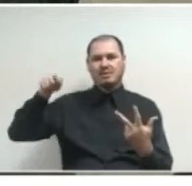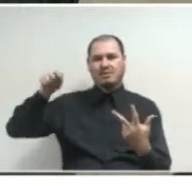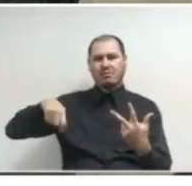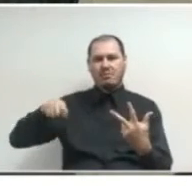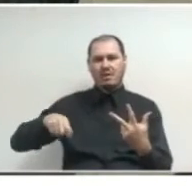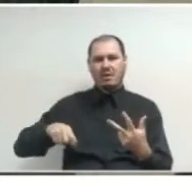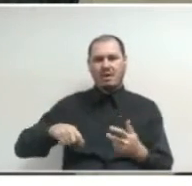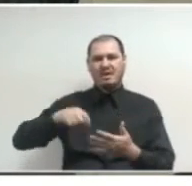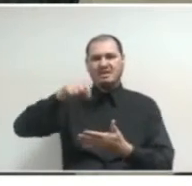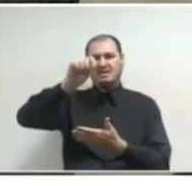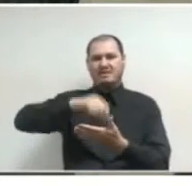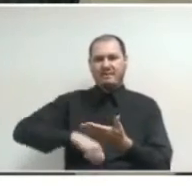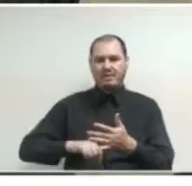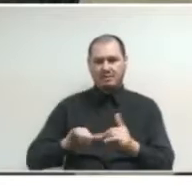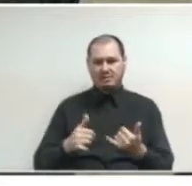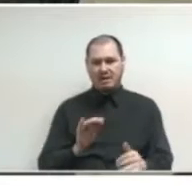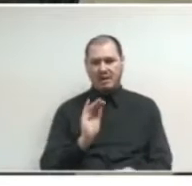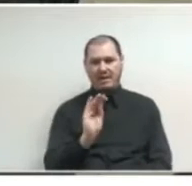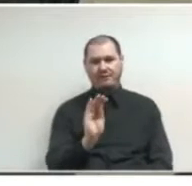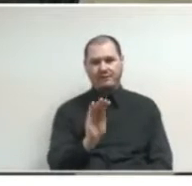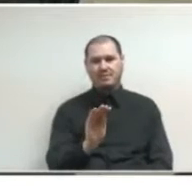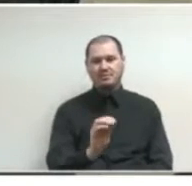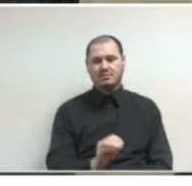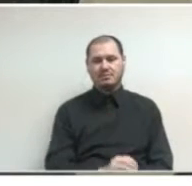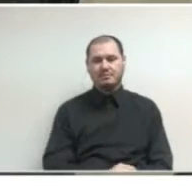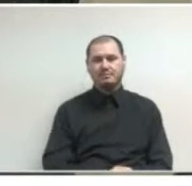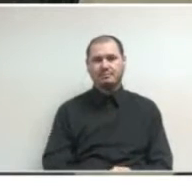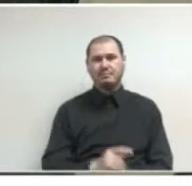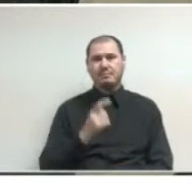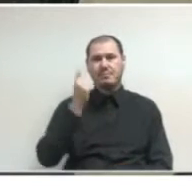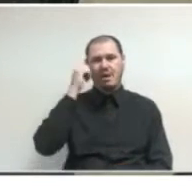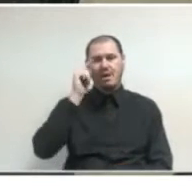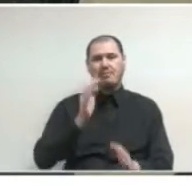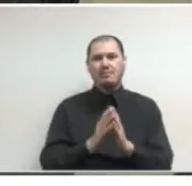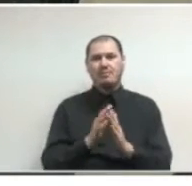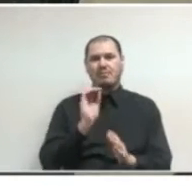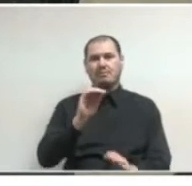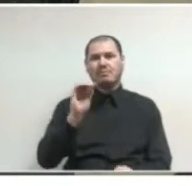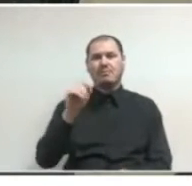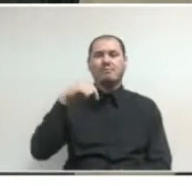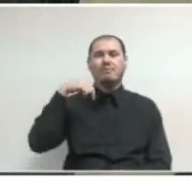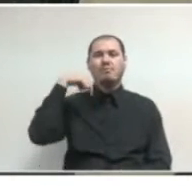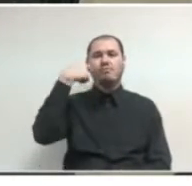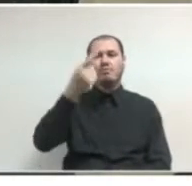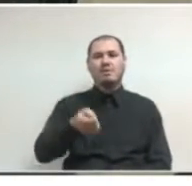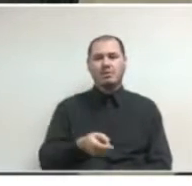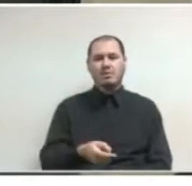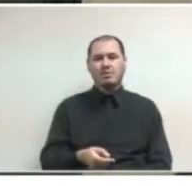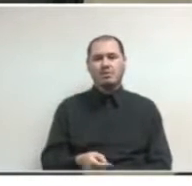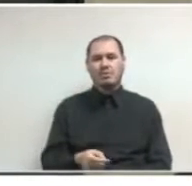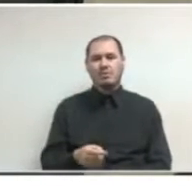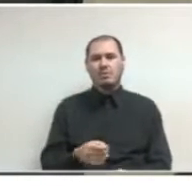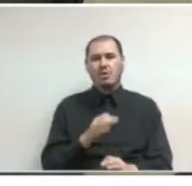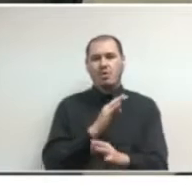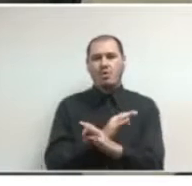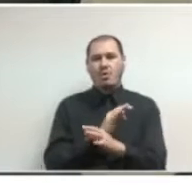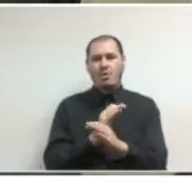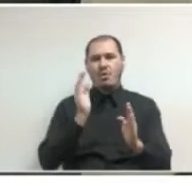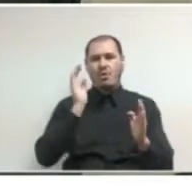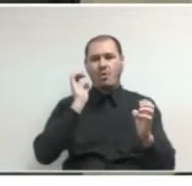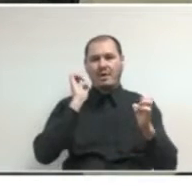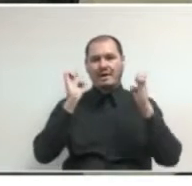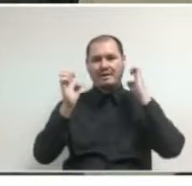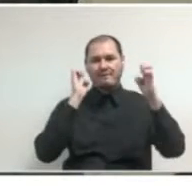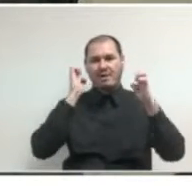juez civil comercial, ahí apelación civil comercial de Guava, hoy Guava Janguaisa, ayer por un homico a